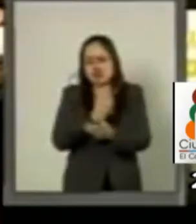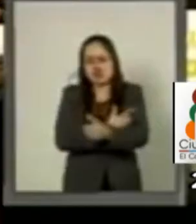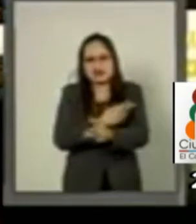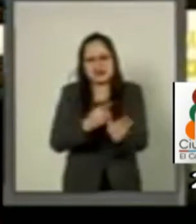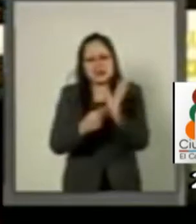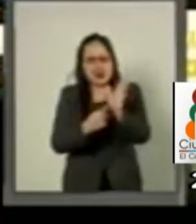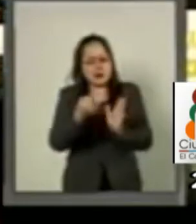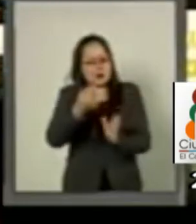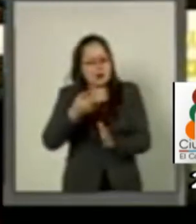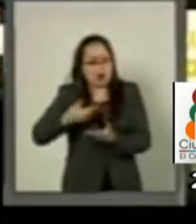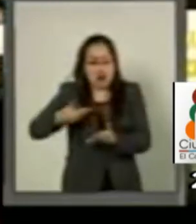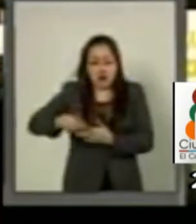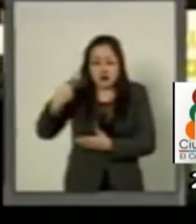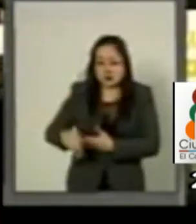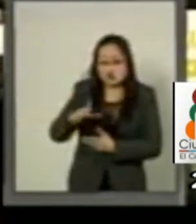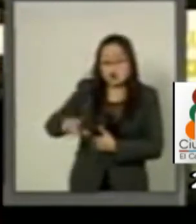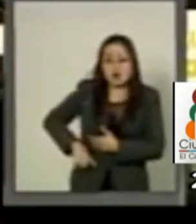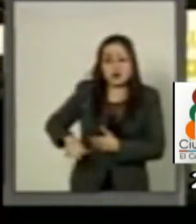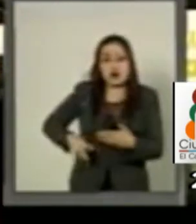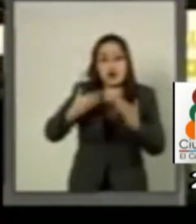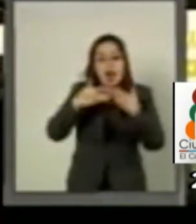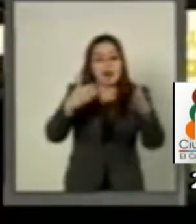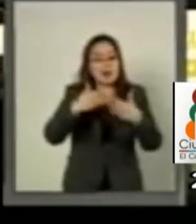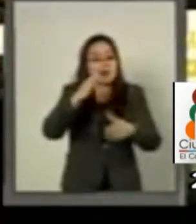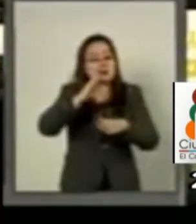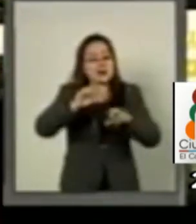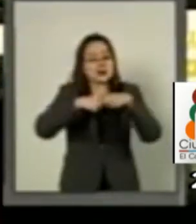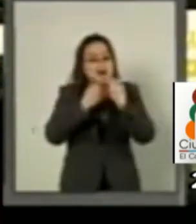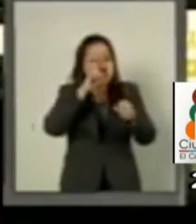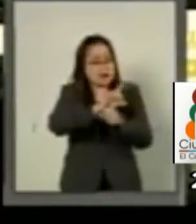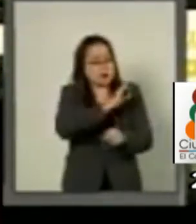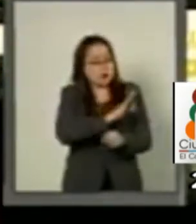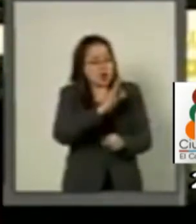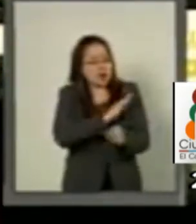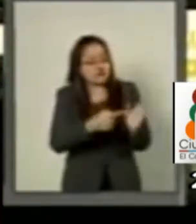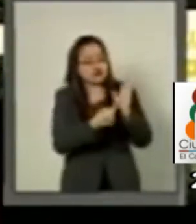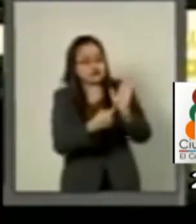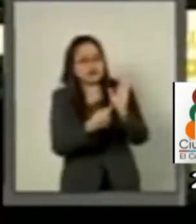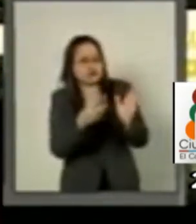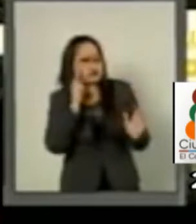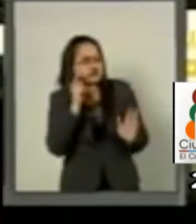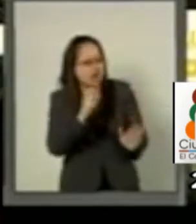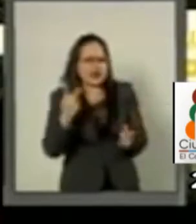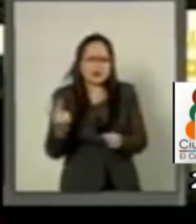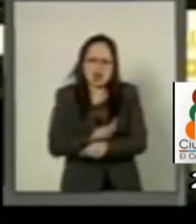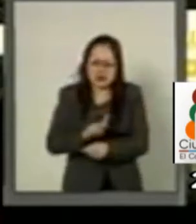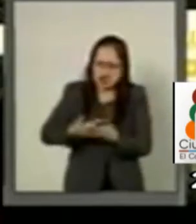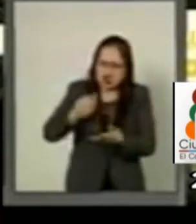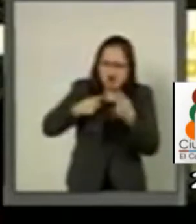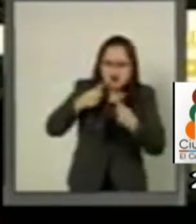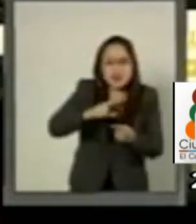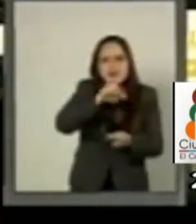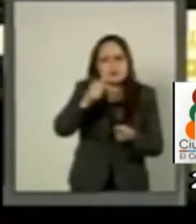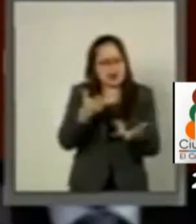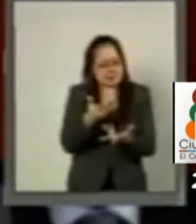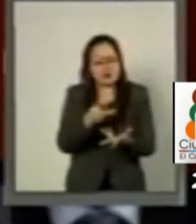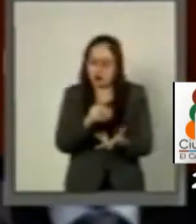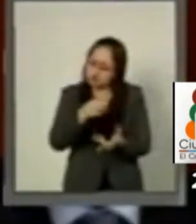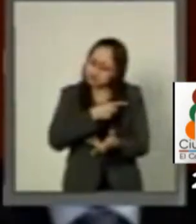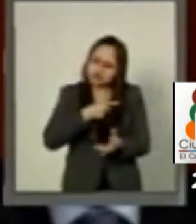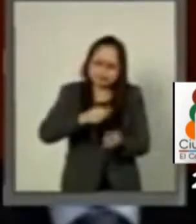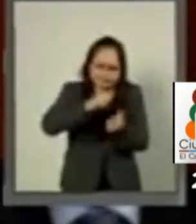reconoció que no han sido suficientes las acciones para combatir el crimen. El secretario pidió además al Congreso aprobar la Ley de Seguridad Interior y el nuevo